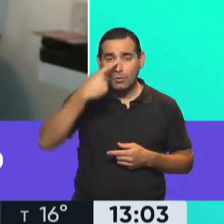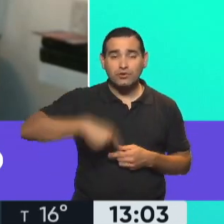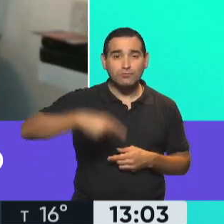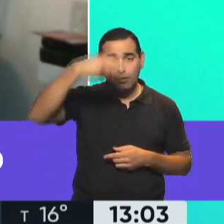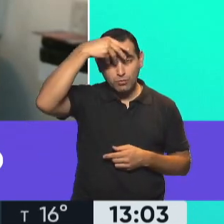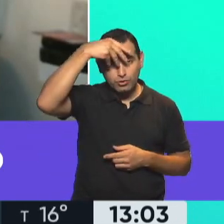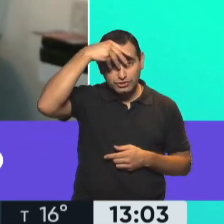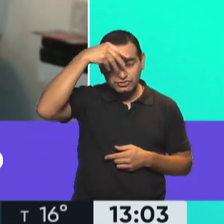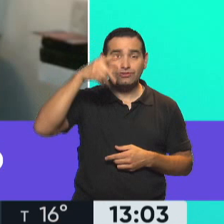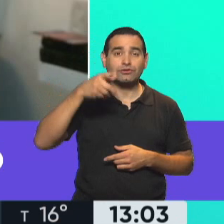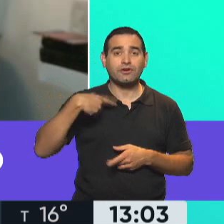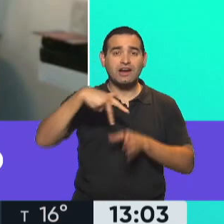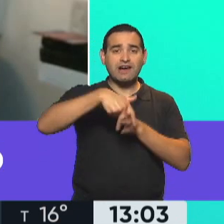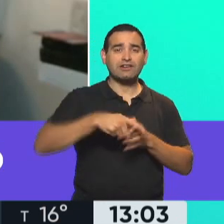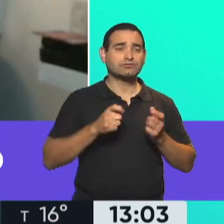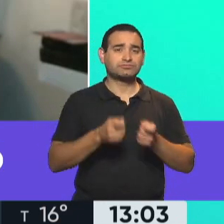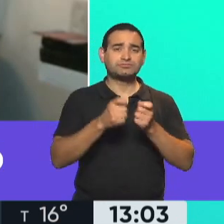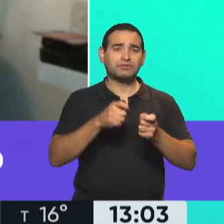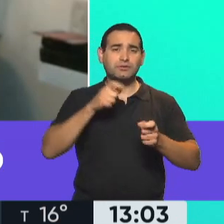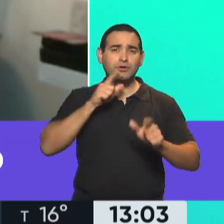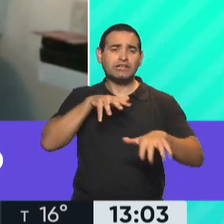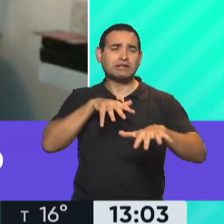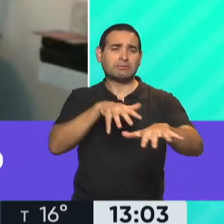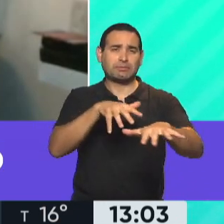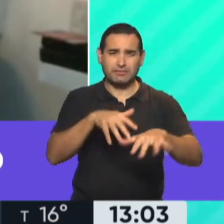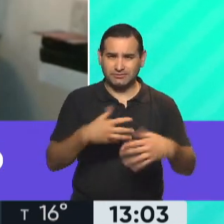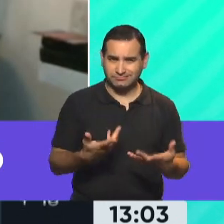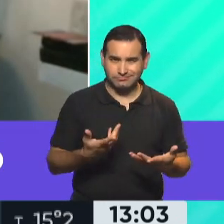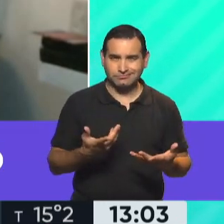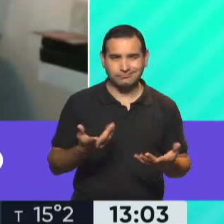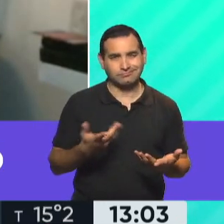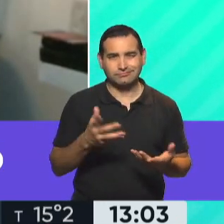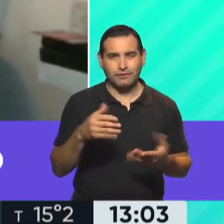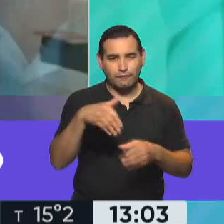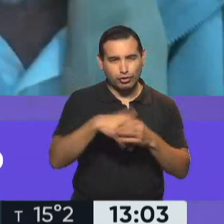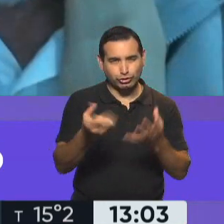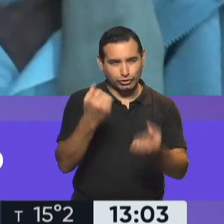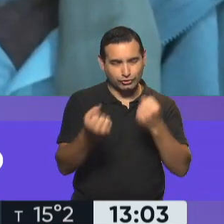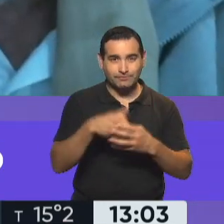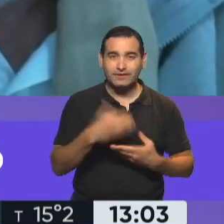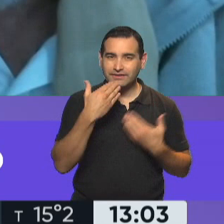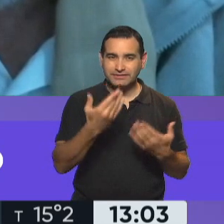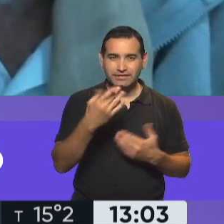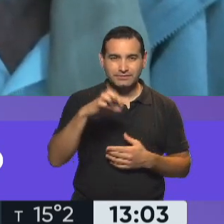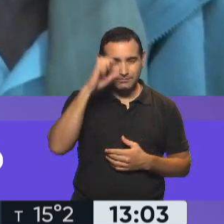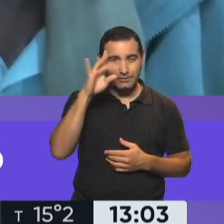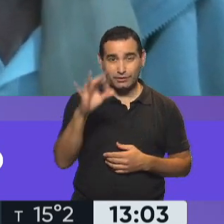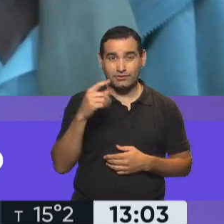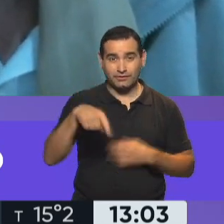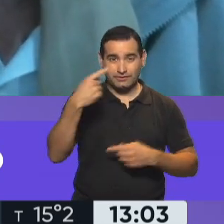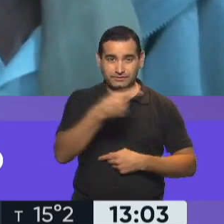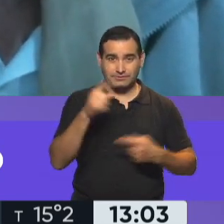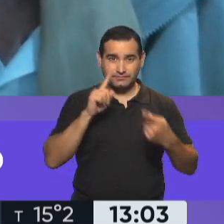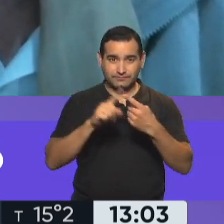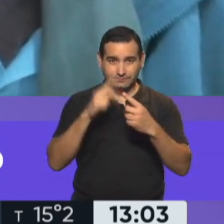Bullrich subida a un caballo recorriendo la marcha y haciendo proselitismo partidario. Pedro, te agradecemos muchísimo y nos reencontramos la semana